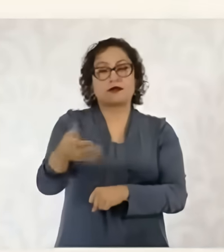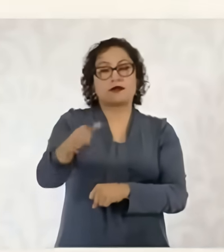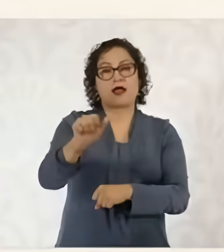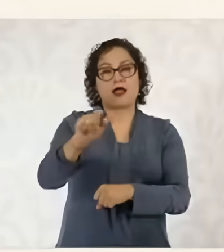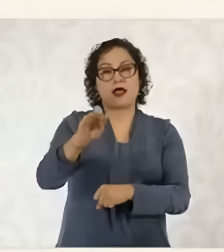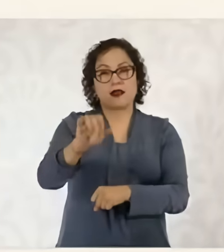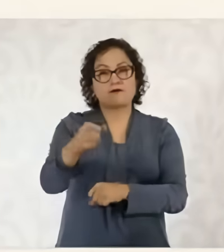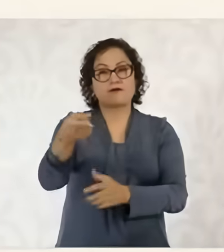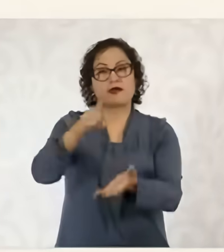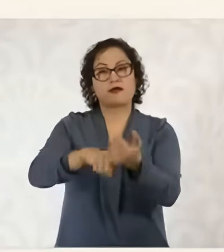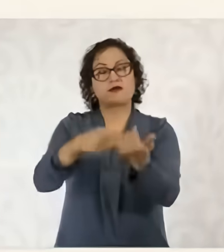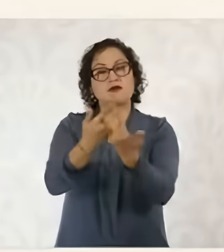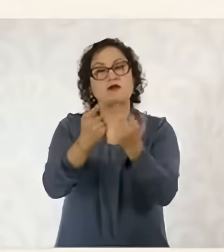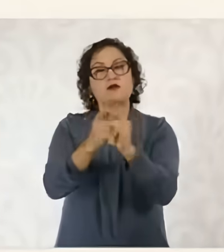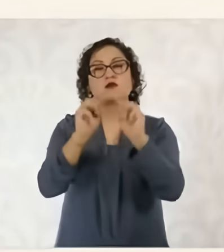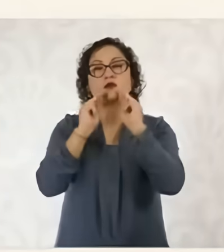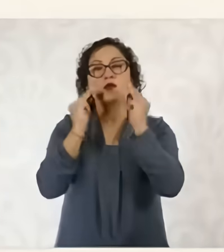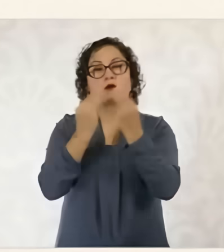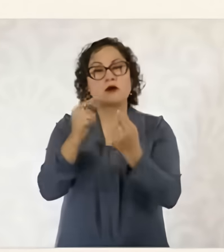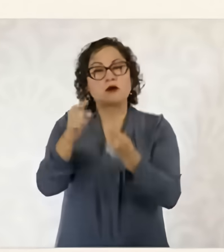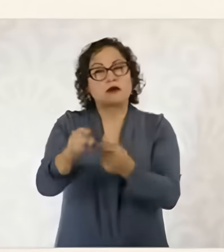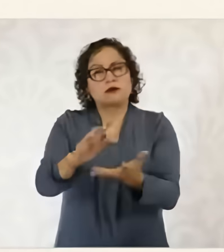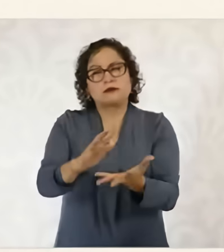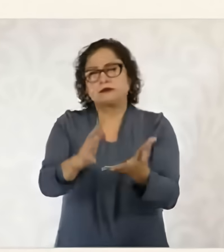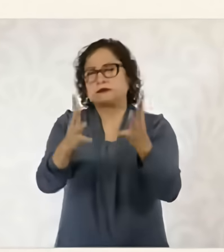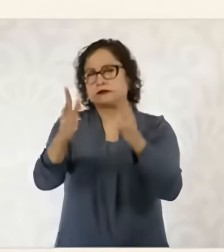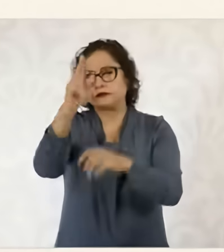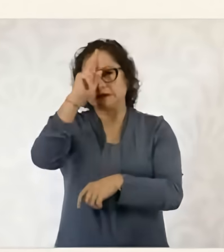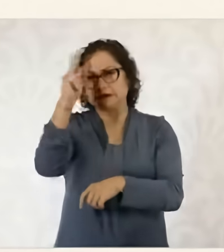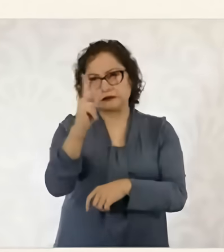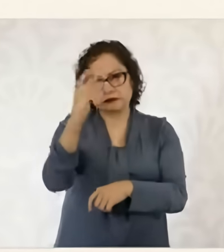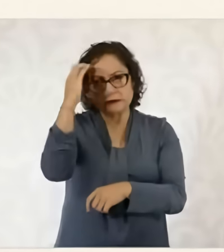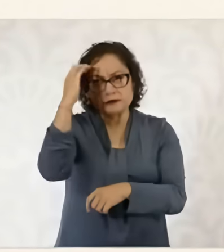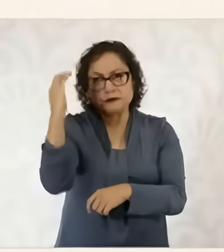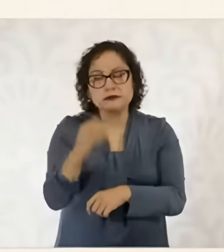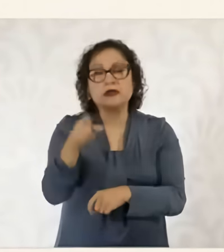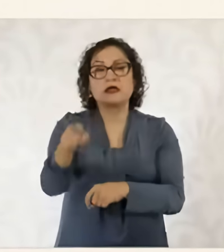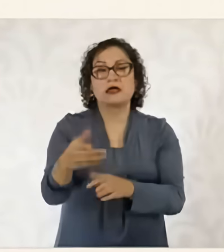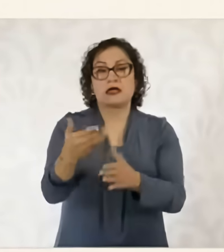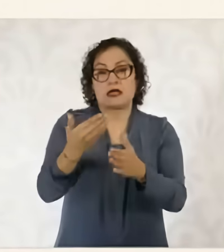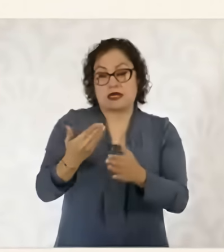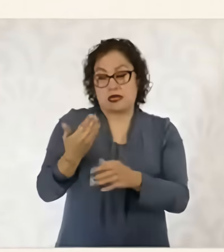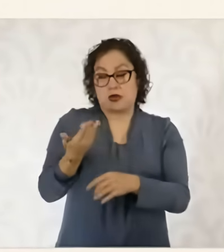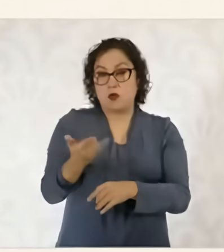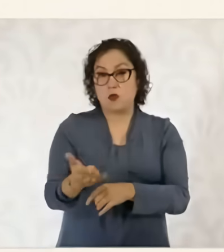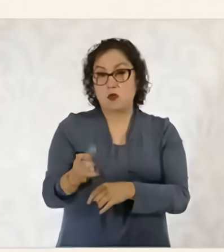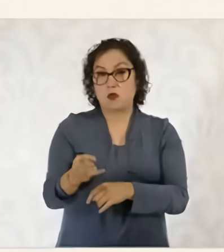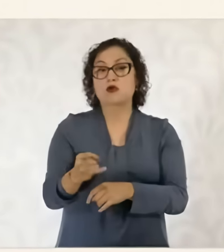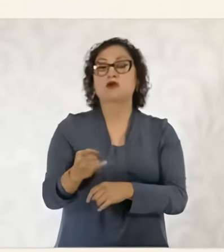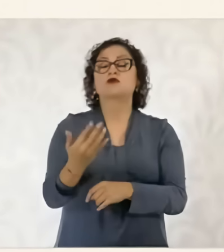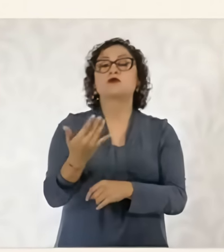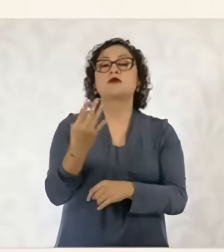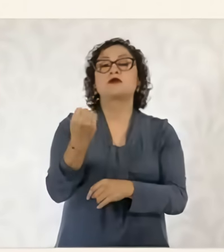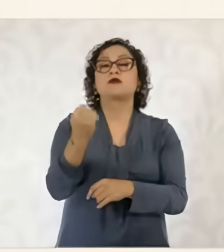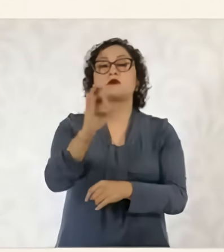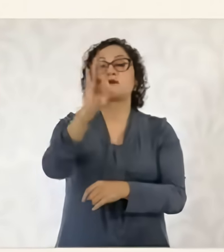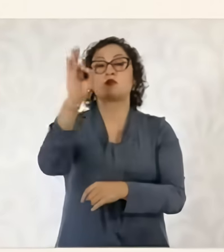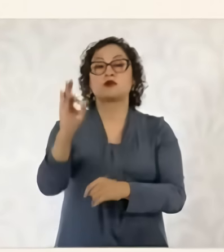grupo criminal con alta capacidad de generar violencia. En julio se registró una reducción del 59%